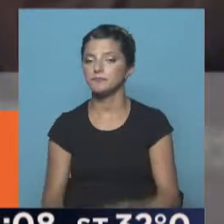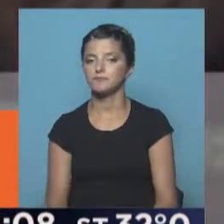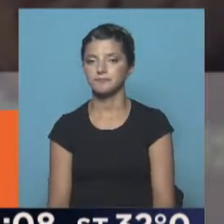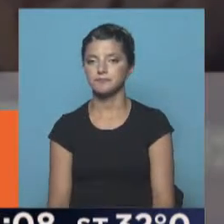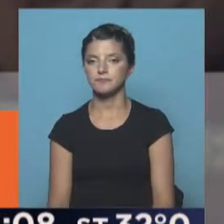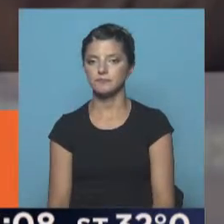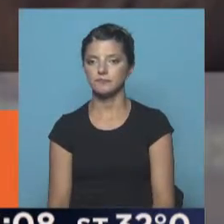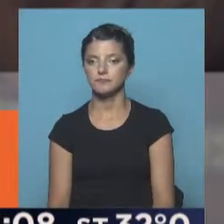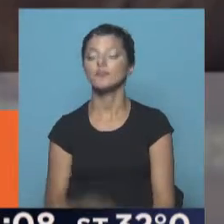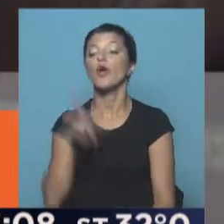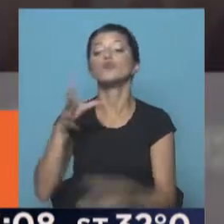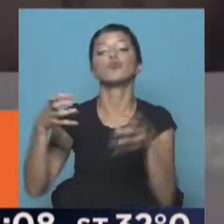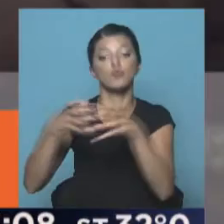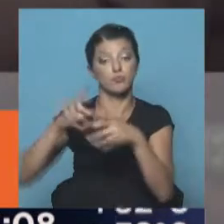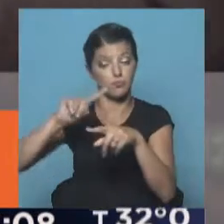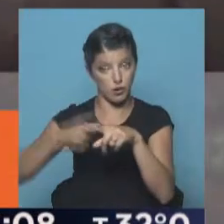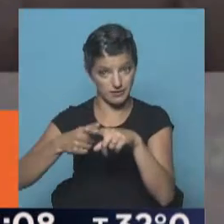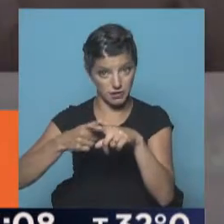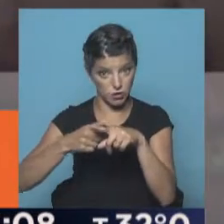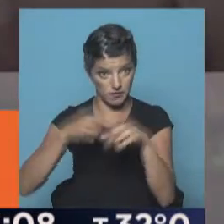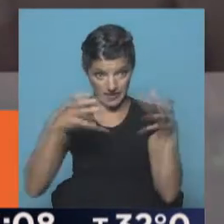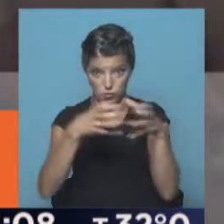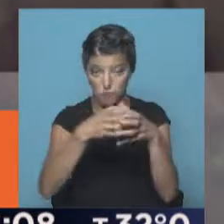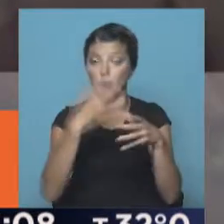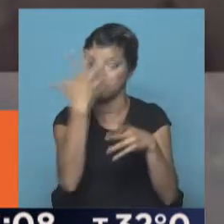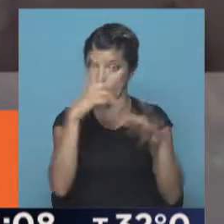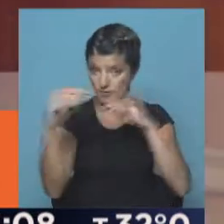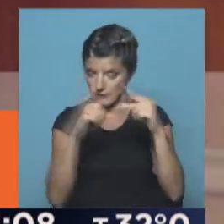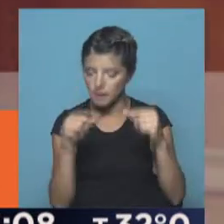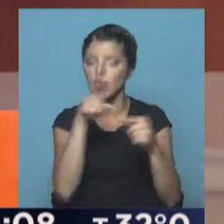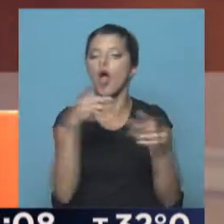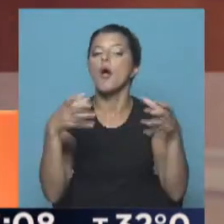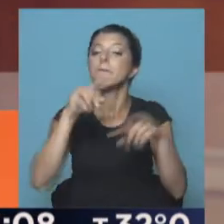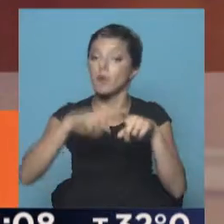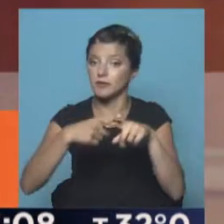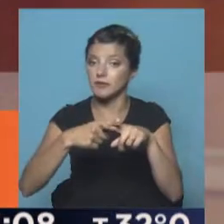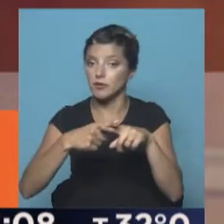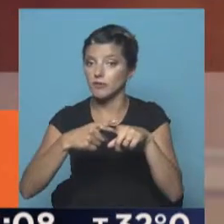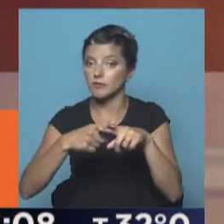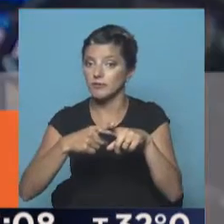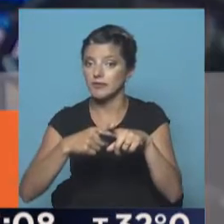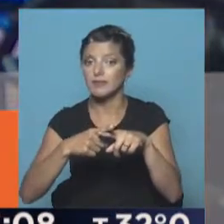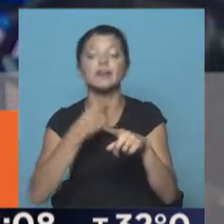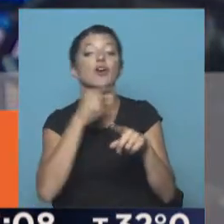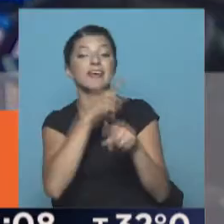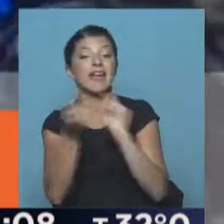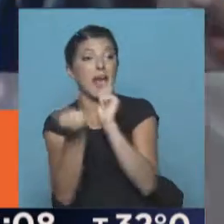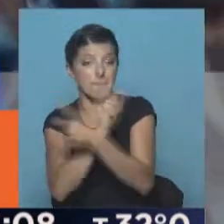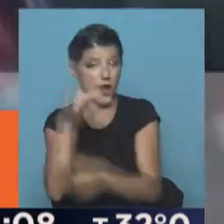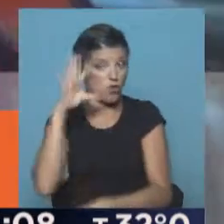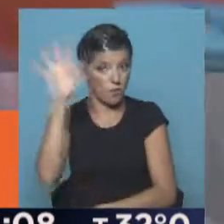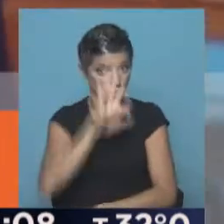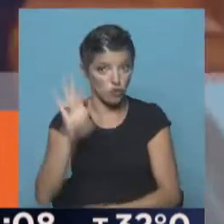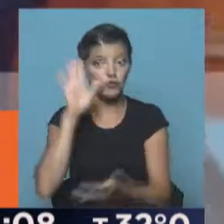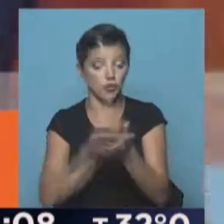su electorado que adhiere más fervorosamente al movimiento y que menos dispuesta está a cambiar de opinión respecto a su